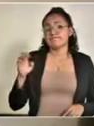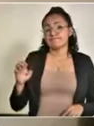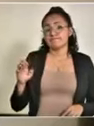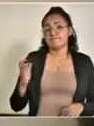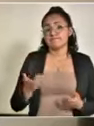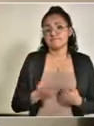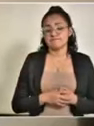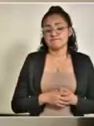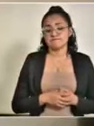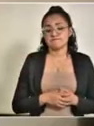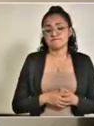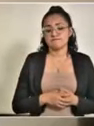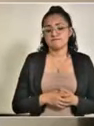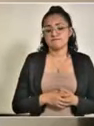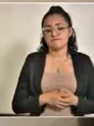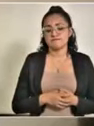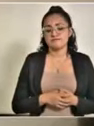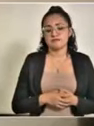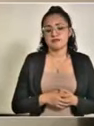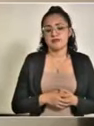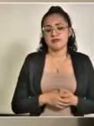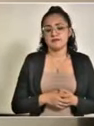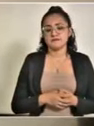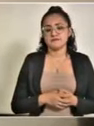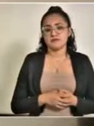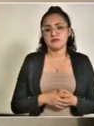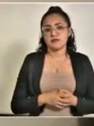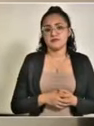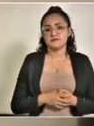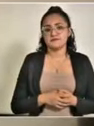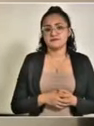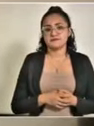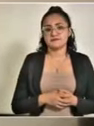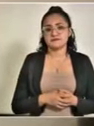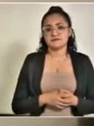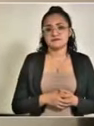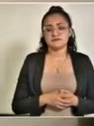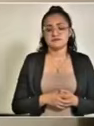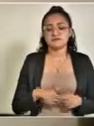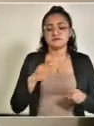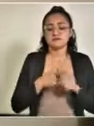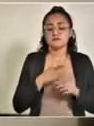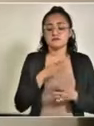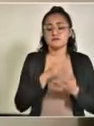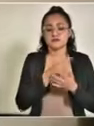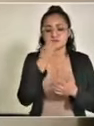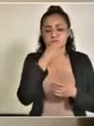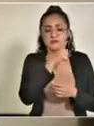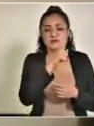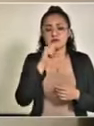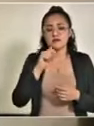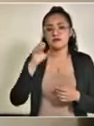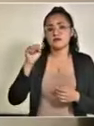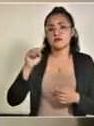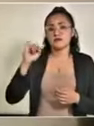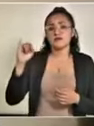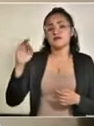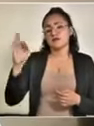de la sala regional, del Tribunal del Poder Judicial de la Federación, con sede en la Ciudad de México.